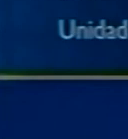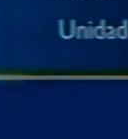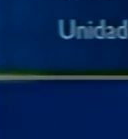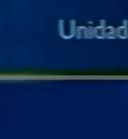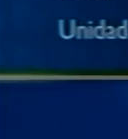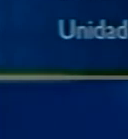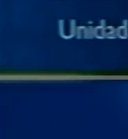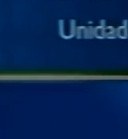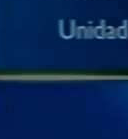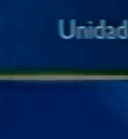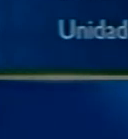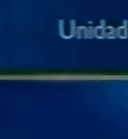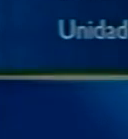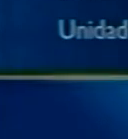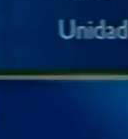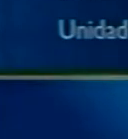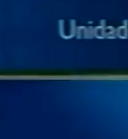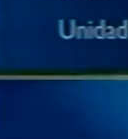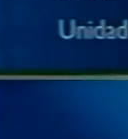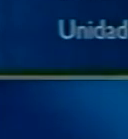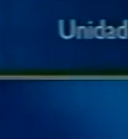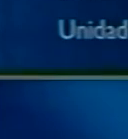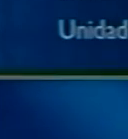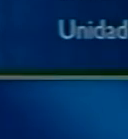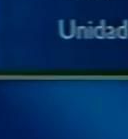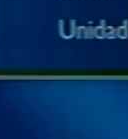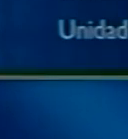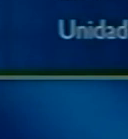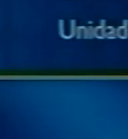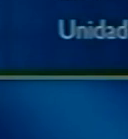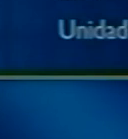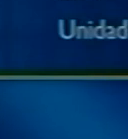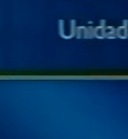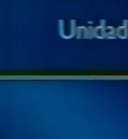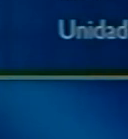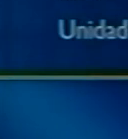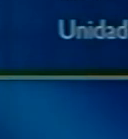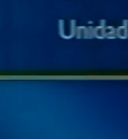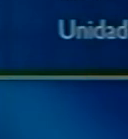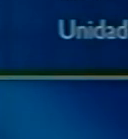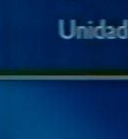compra 18.70, venta 19.20. Dólar interbancario billete